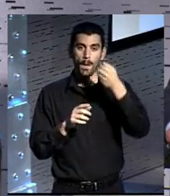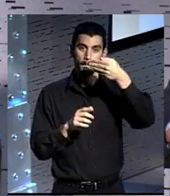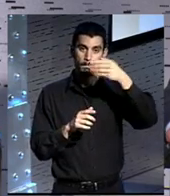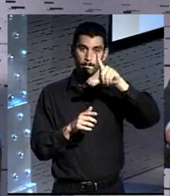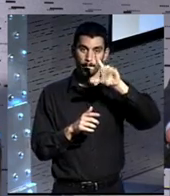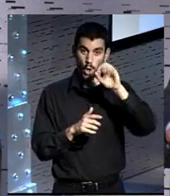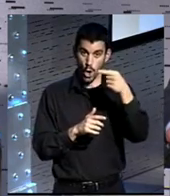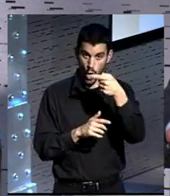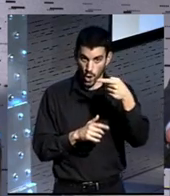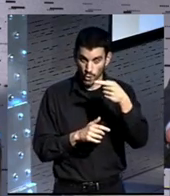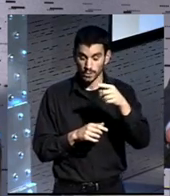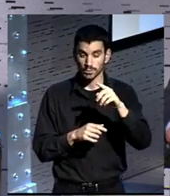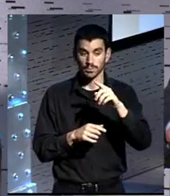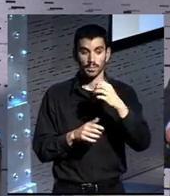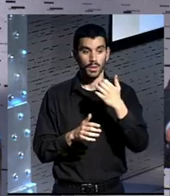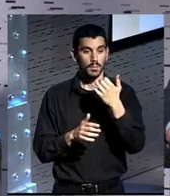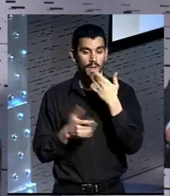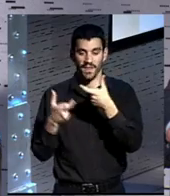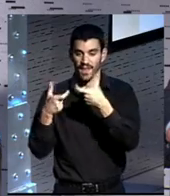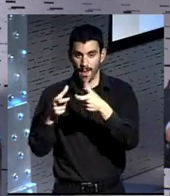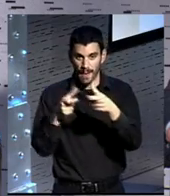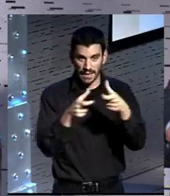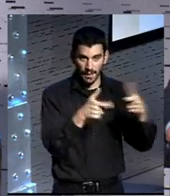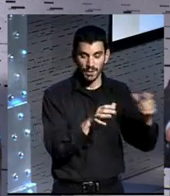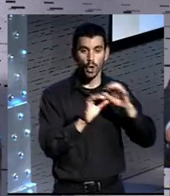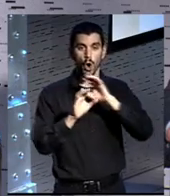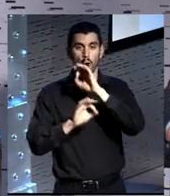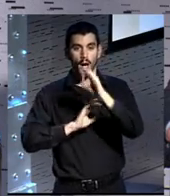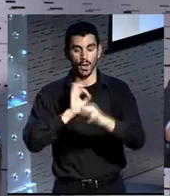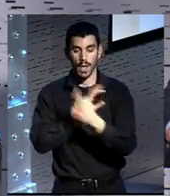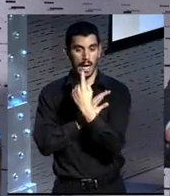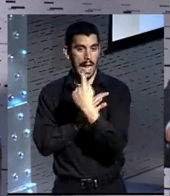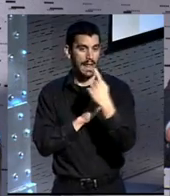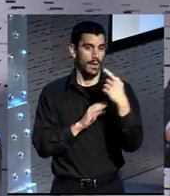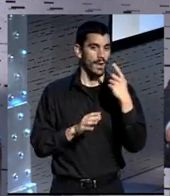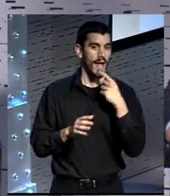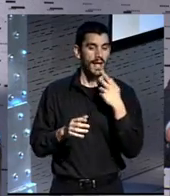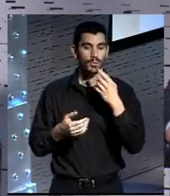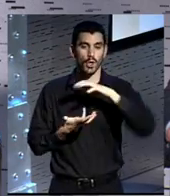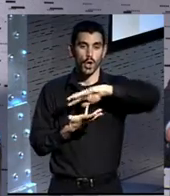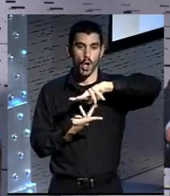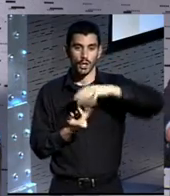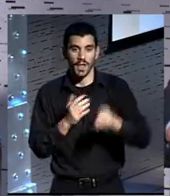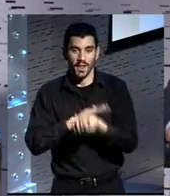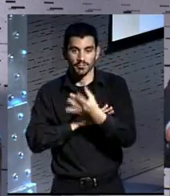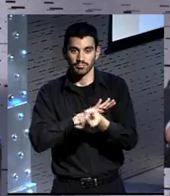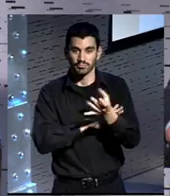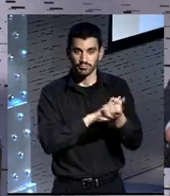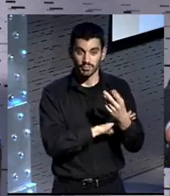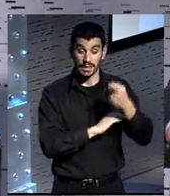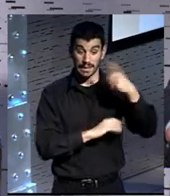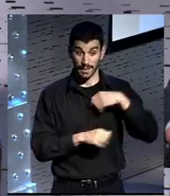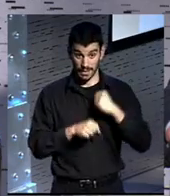que organizaciones, departamentos dentro del banco publica con sus newsletters, con un montón de empleados que hacen seguimiento